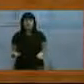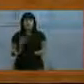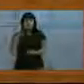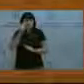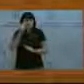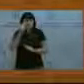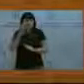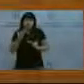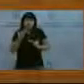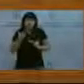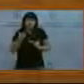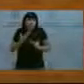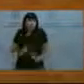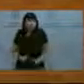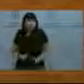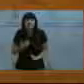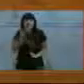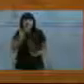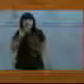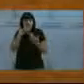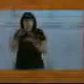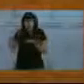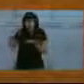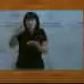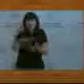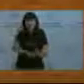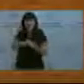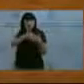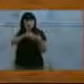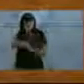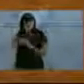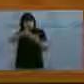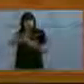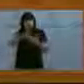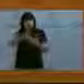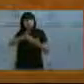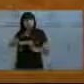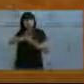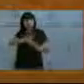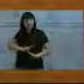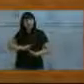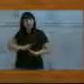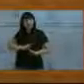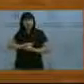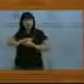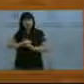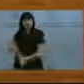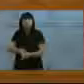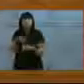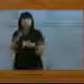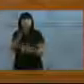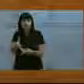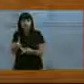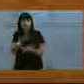comprobar cómo esfuerzos como los realizados para llevar a cabo esos logros se desdeñan por el tacticismo y la